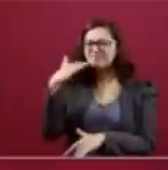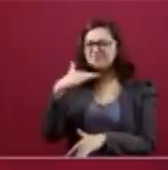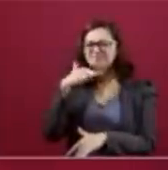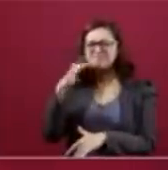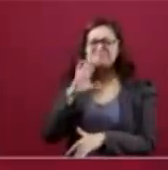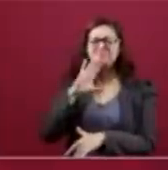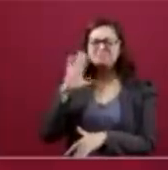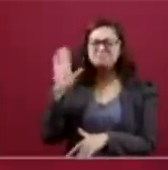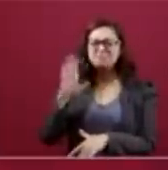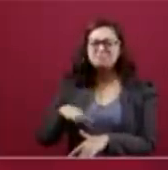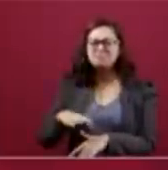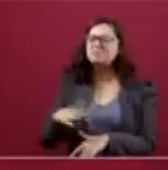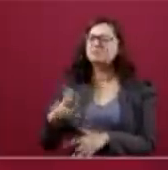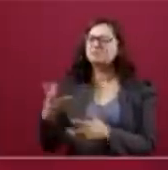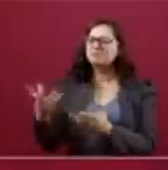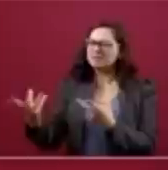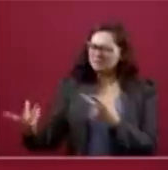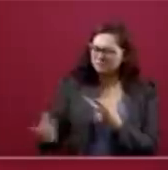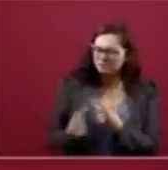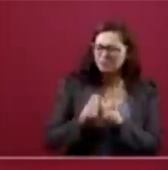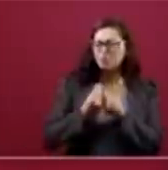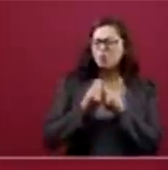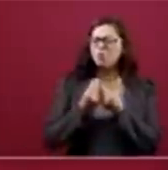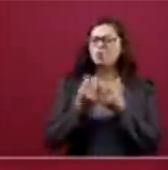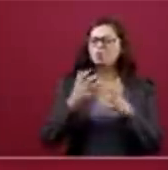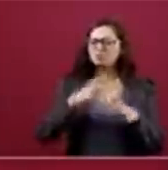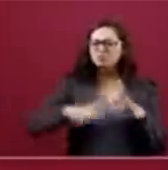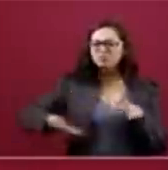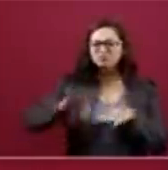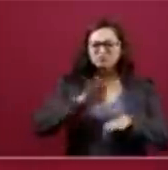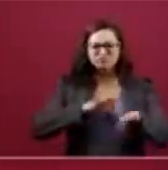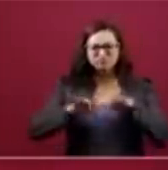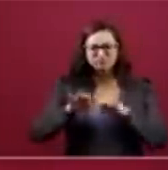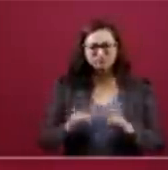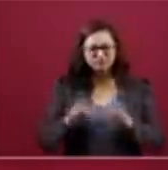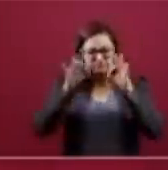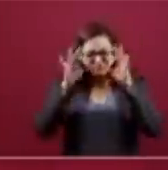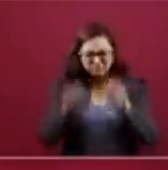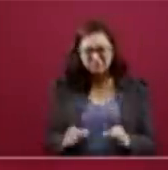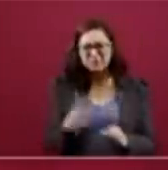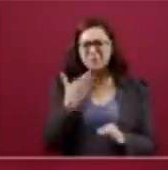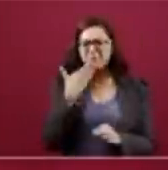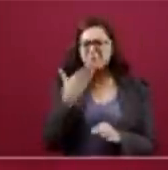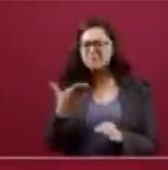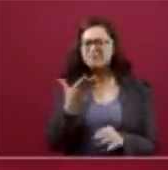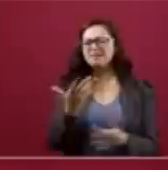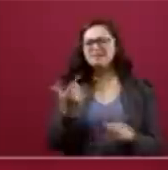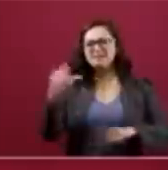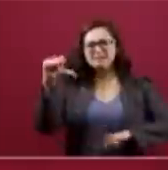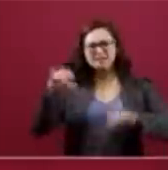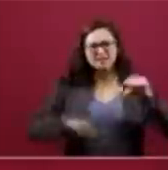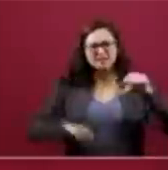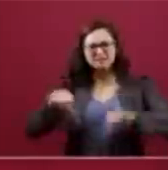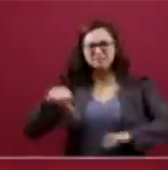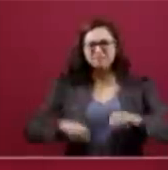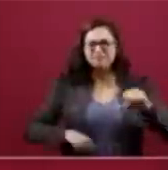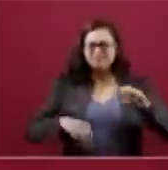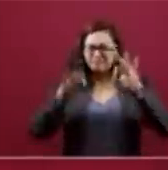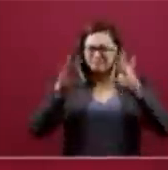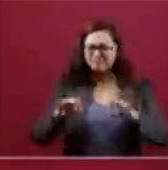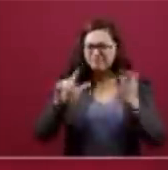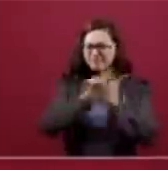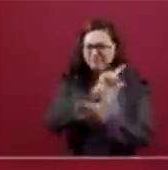a la vida pública y a actividades lícitas,